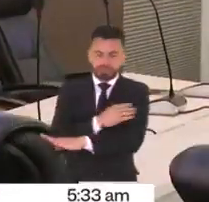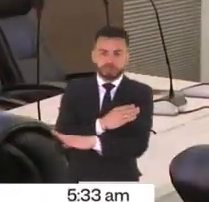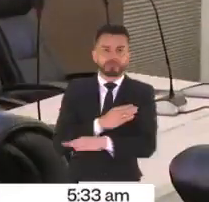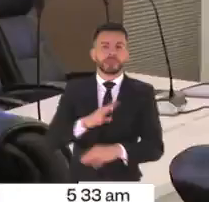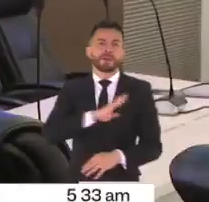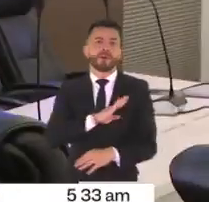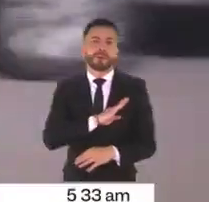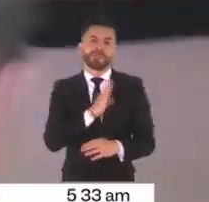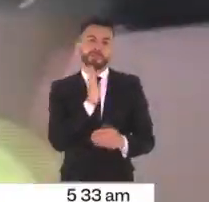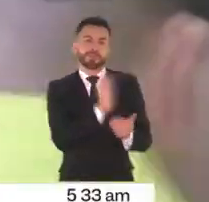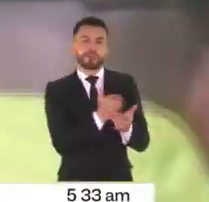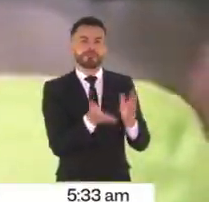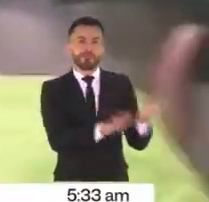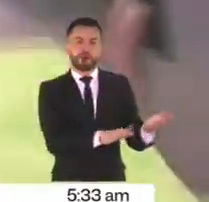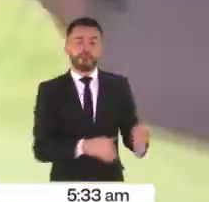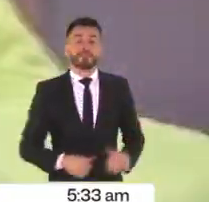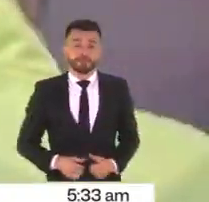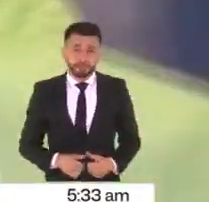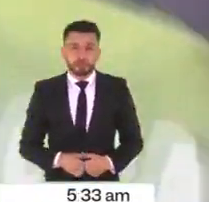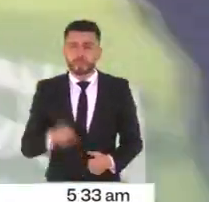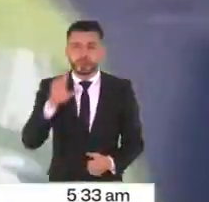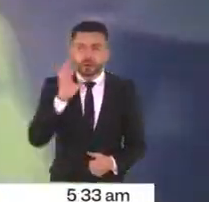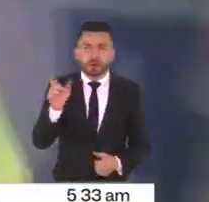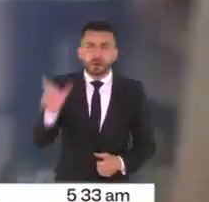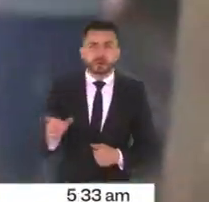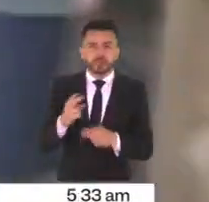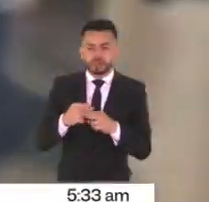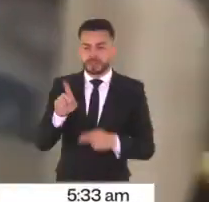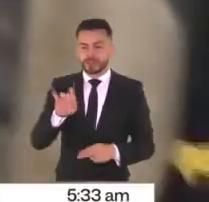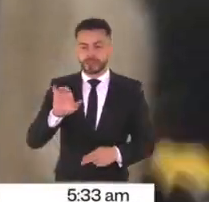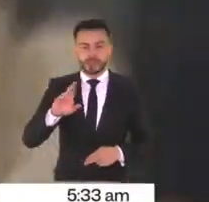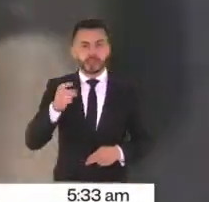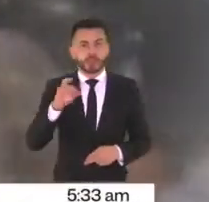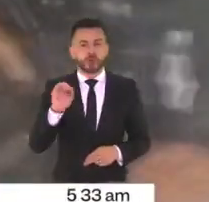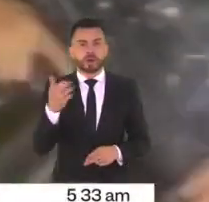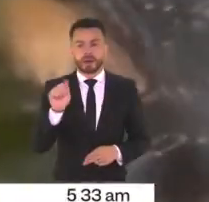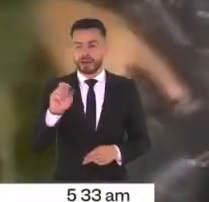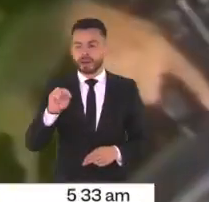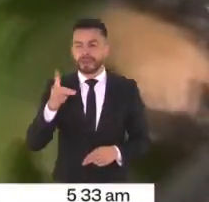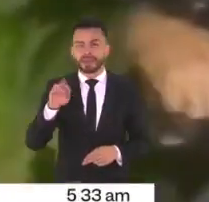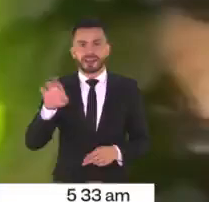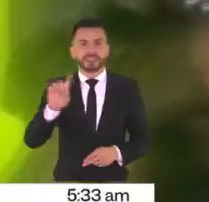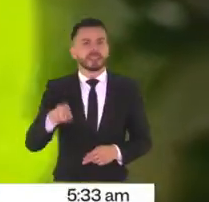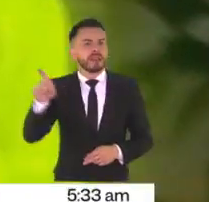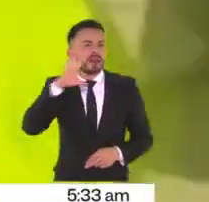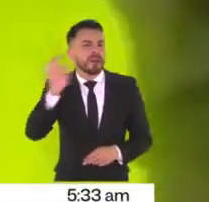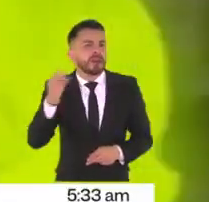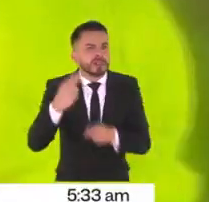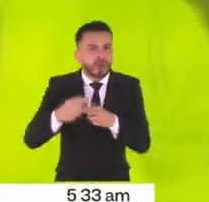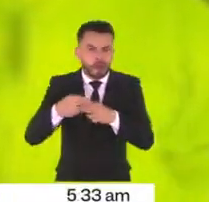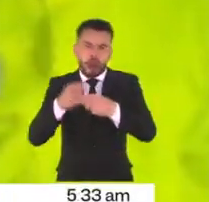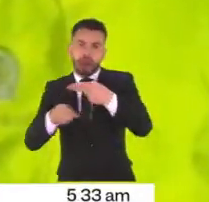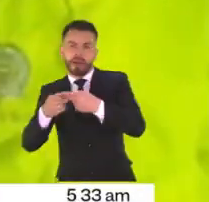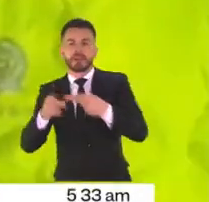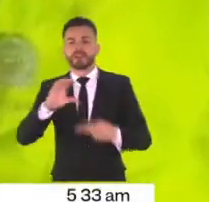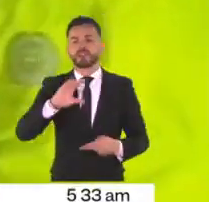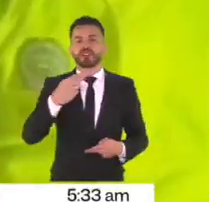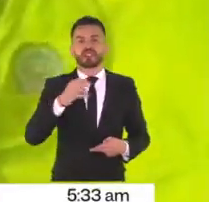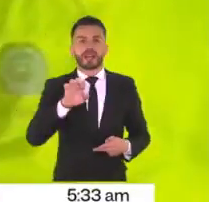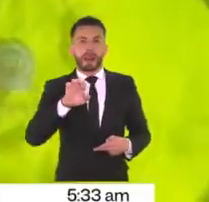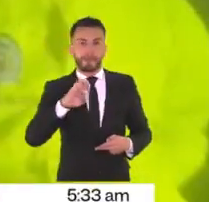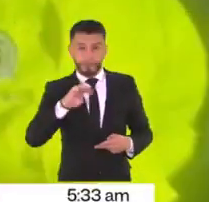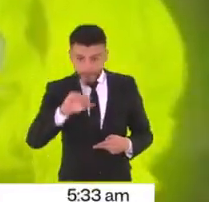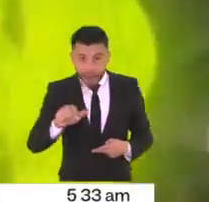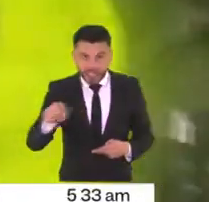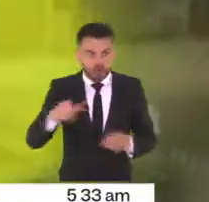vida del señor alcalde se trata de Sergio Andrés navia Vázquez conocido como alias Chema uno de los hombres que dominaba las bandas de hurto y